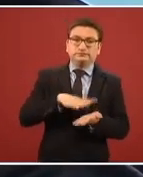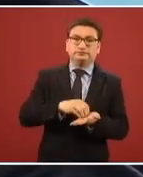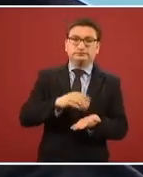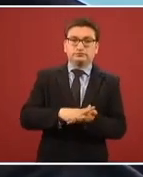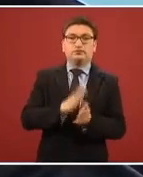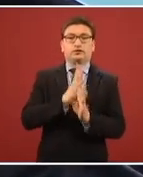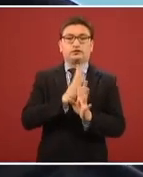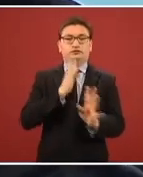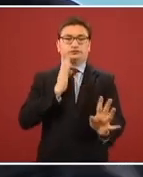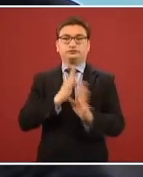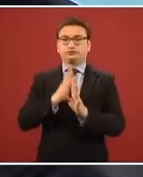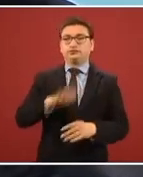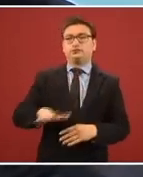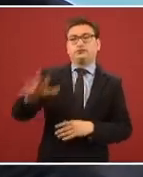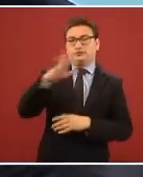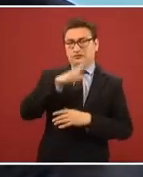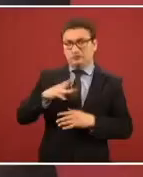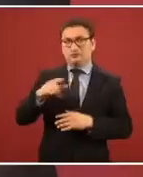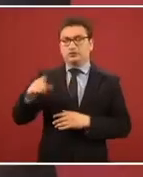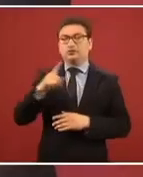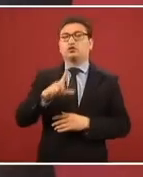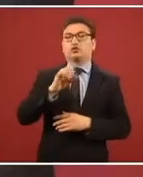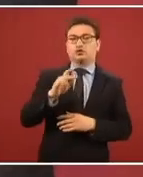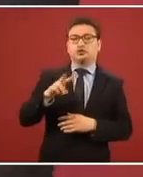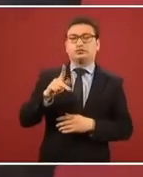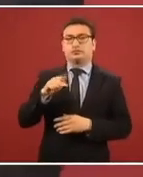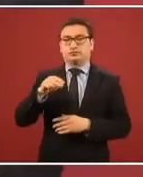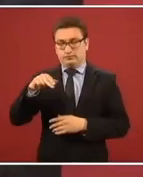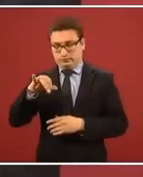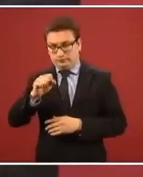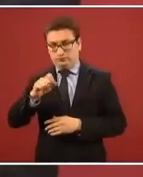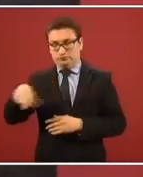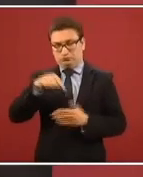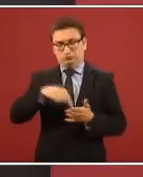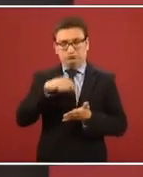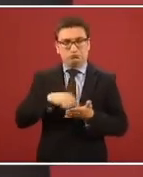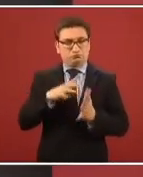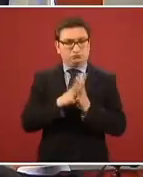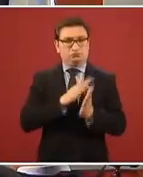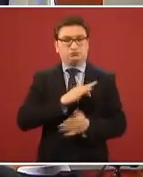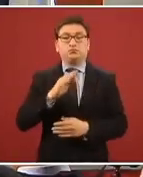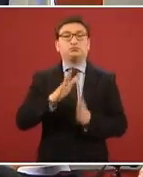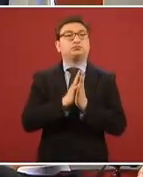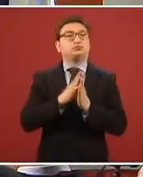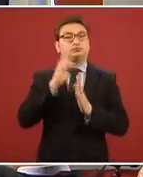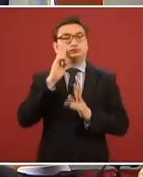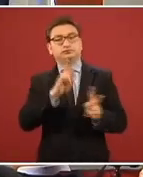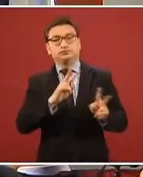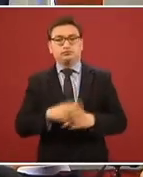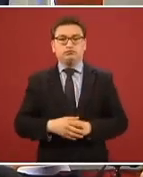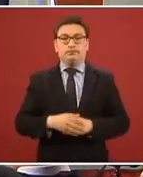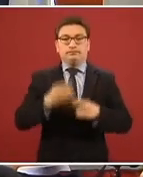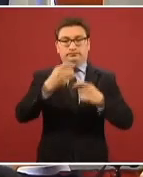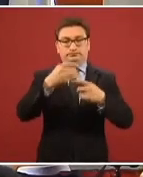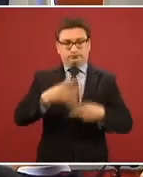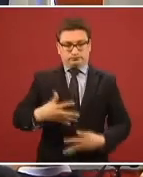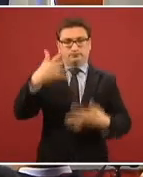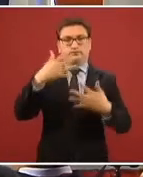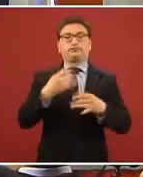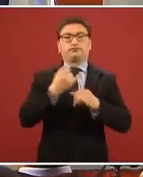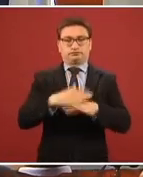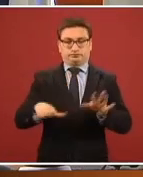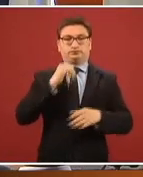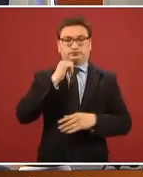en el centro cultora los pinos para poder participar por favor si fueran tan amables ahí viene el desglose de lo que ayer